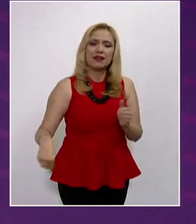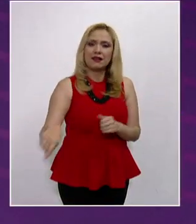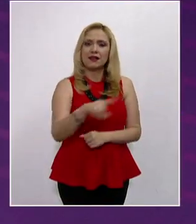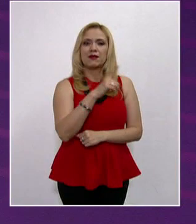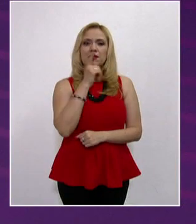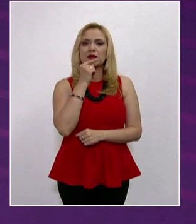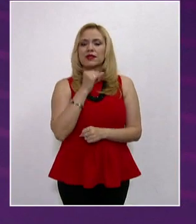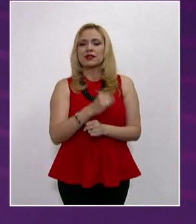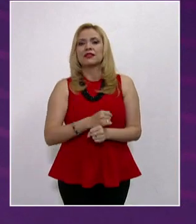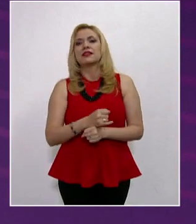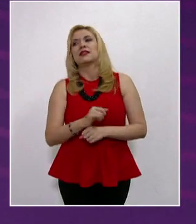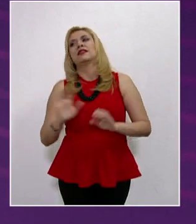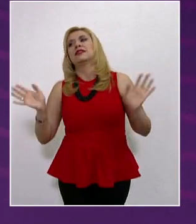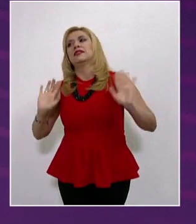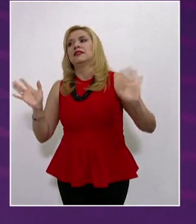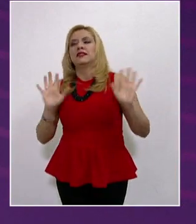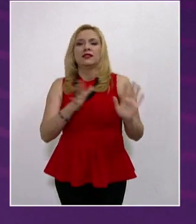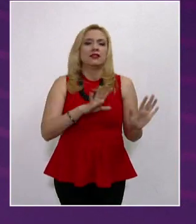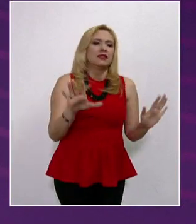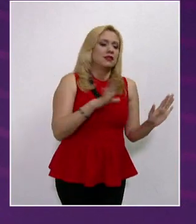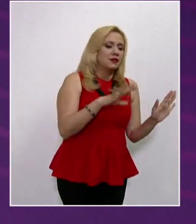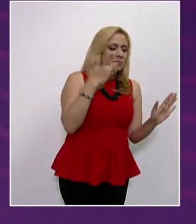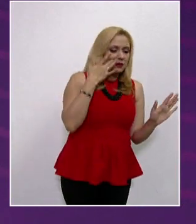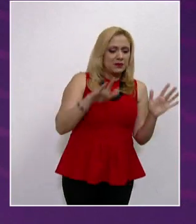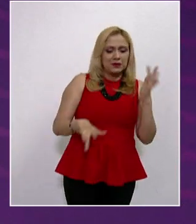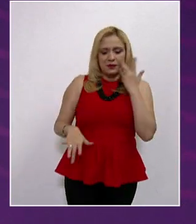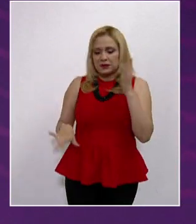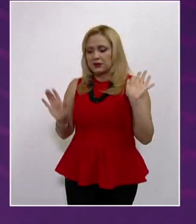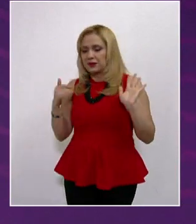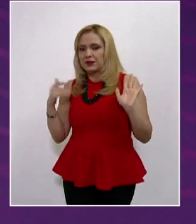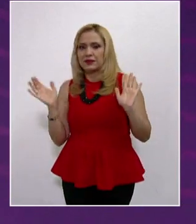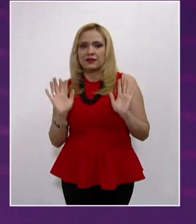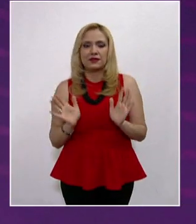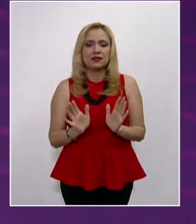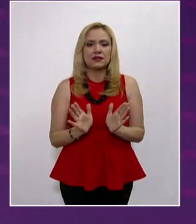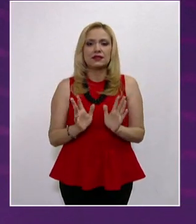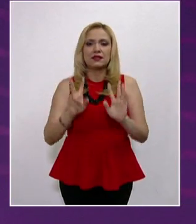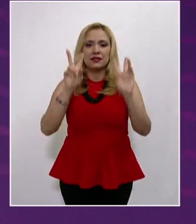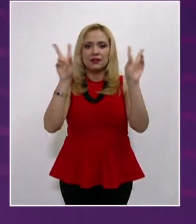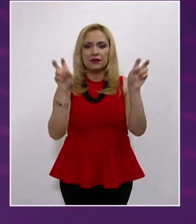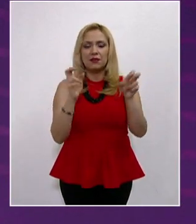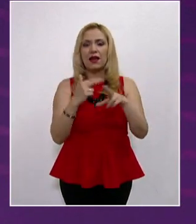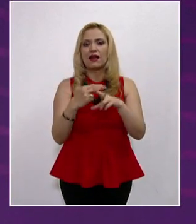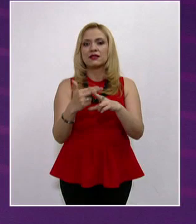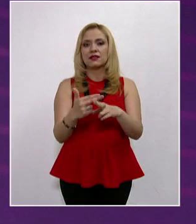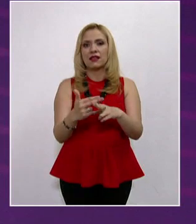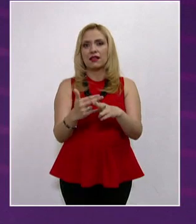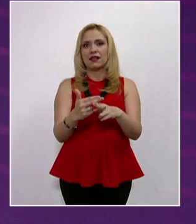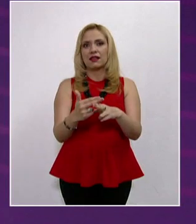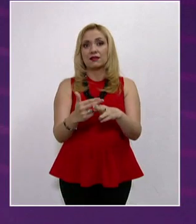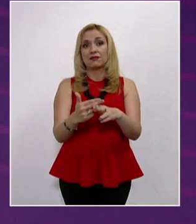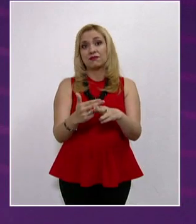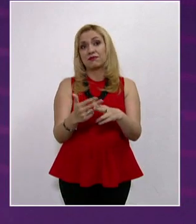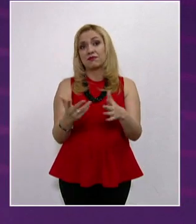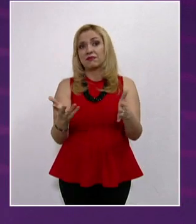de investigar a elementos de las Fuerzas Armadas, porque por temas incluso hasta de